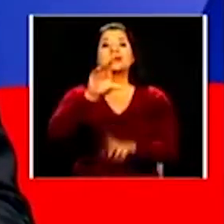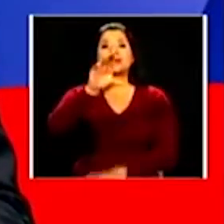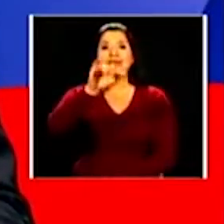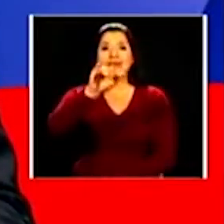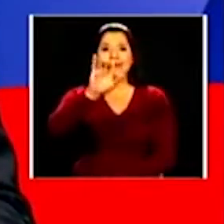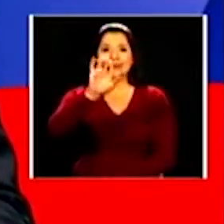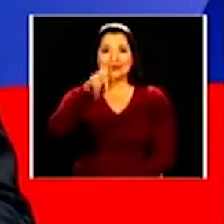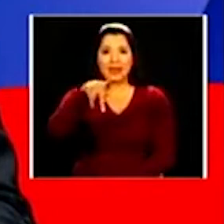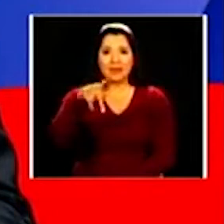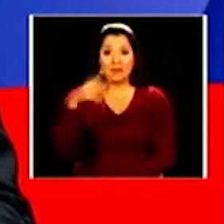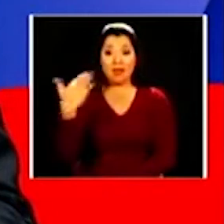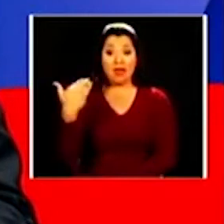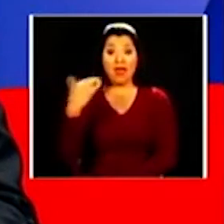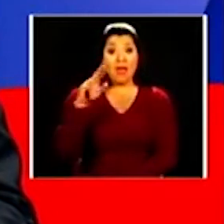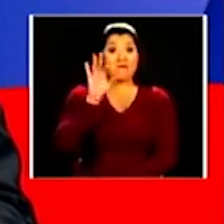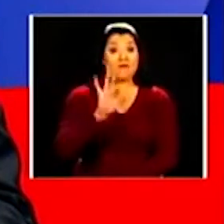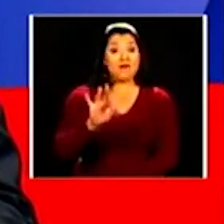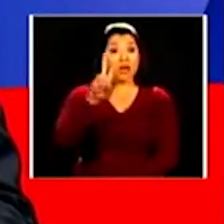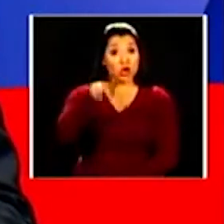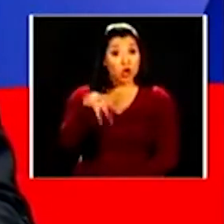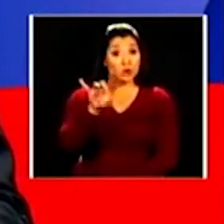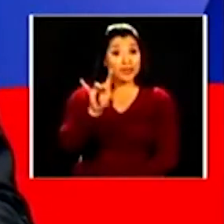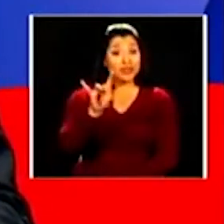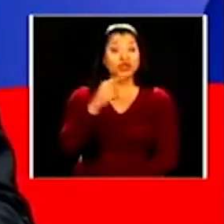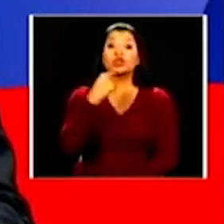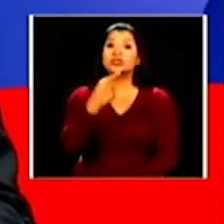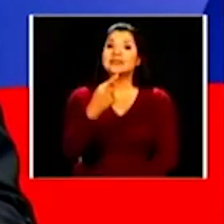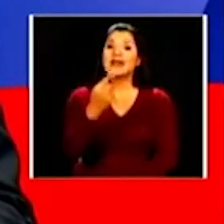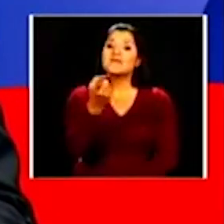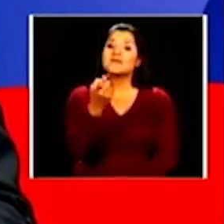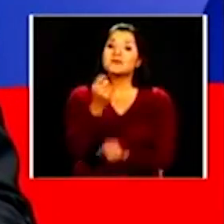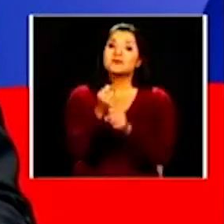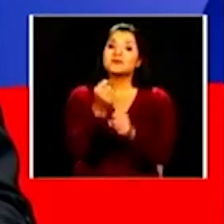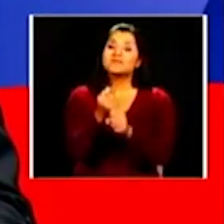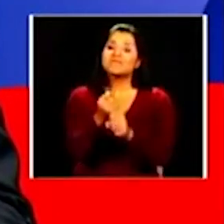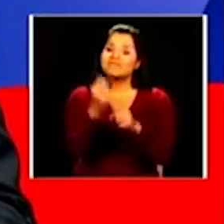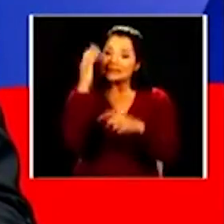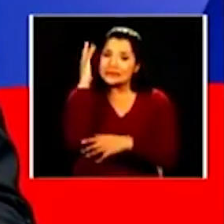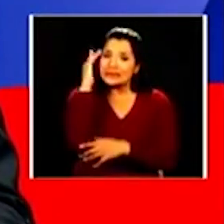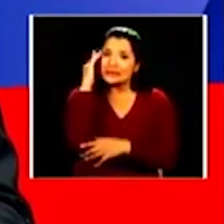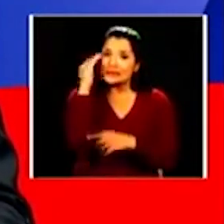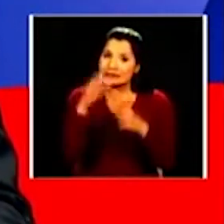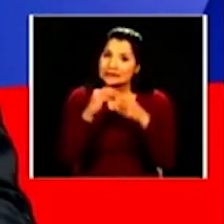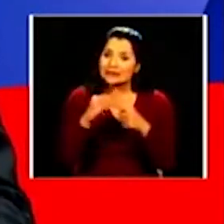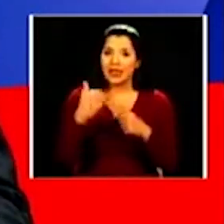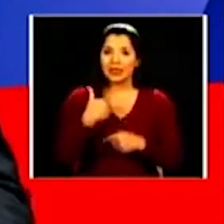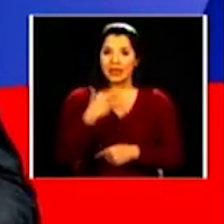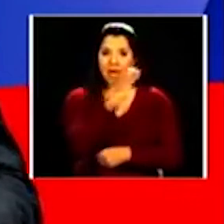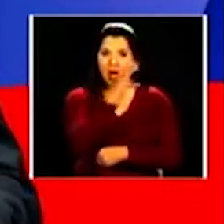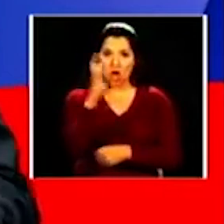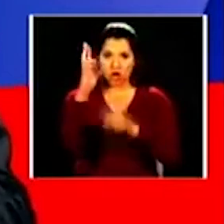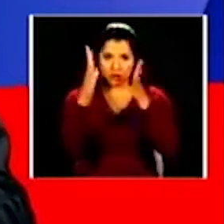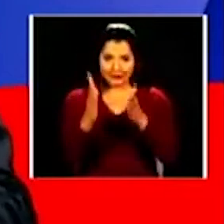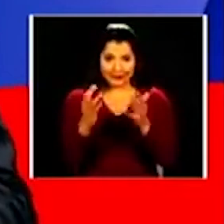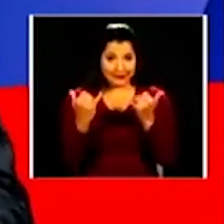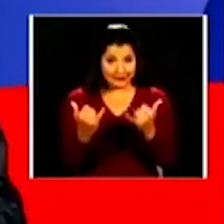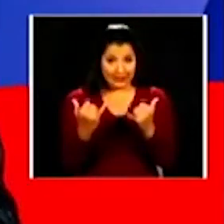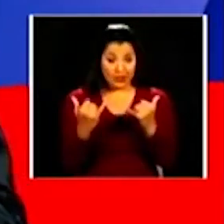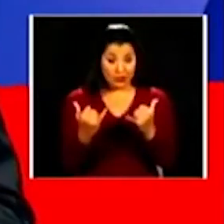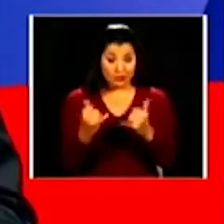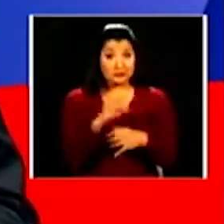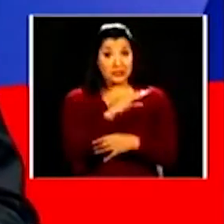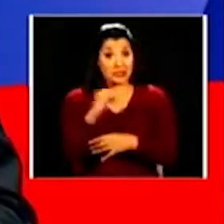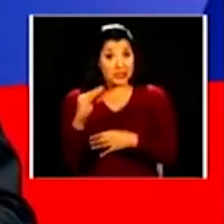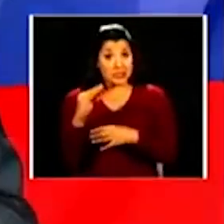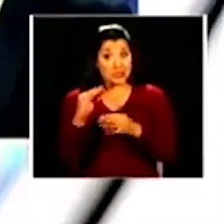de 2018. Que el desempleo es la principal preocupación que hoy enfrentan los costarricenses. Y las cifras parecen